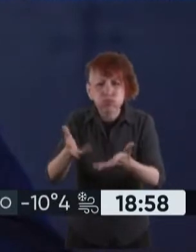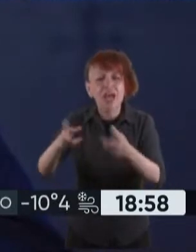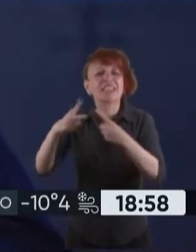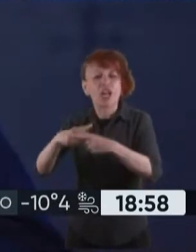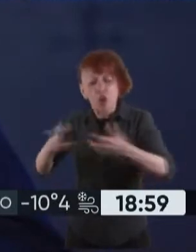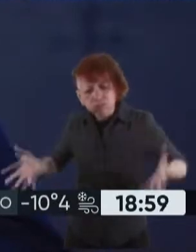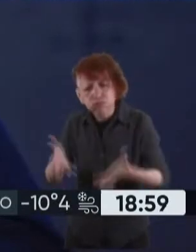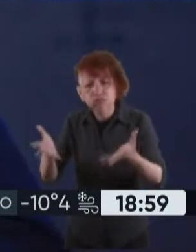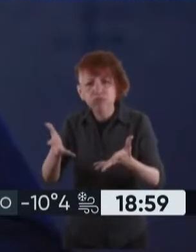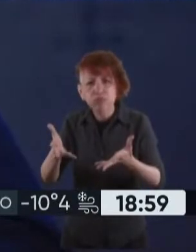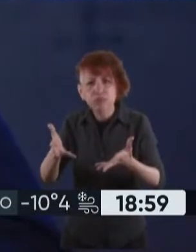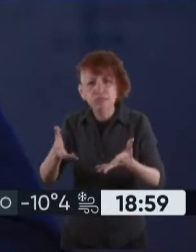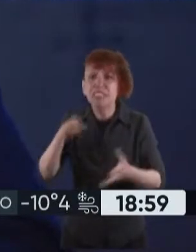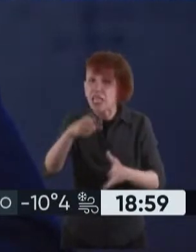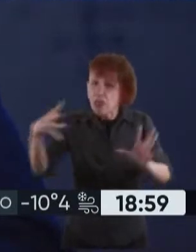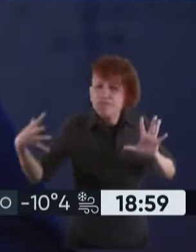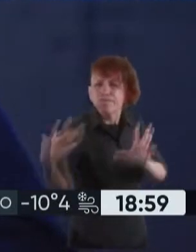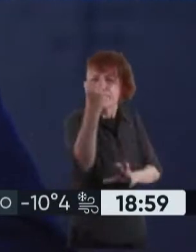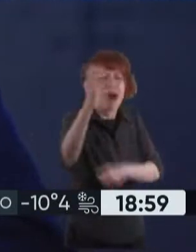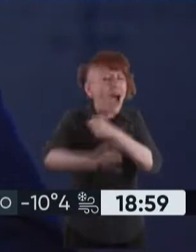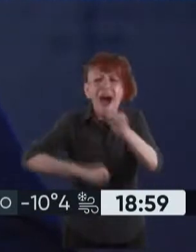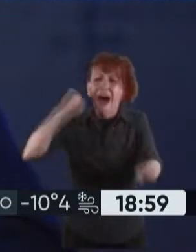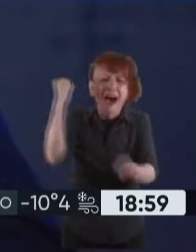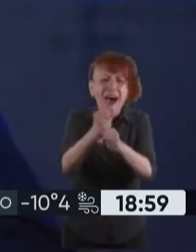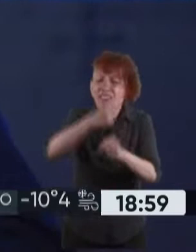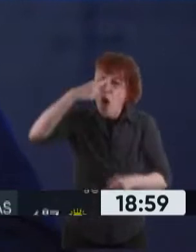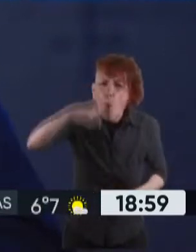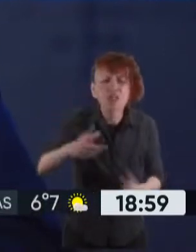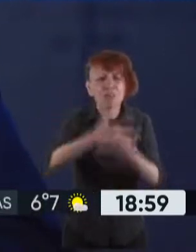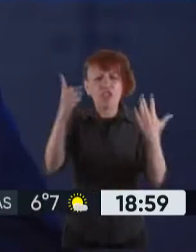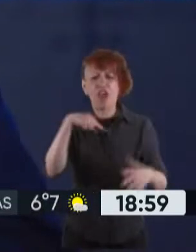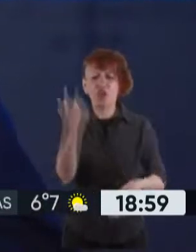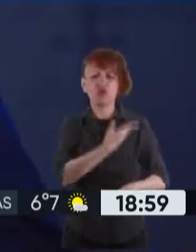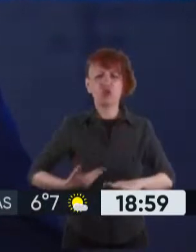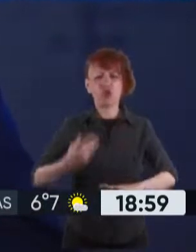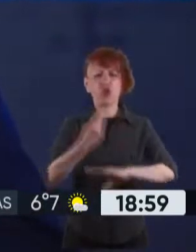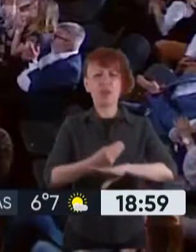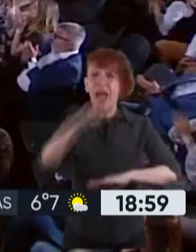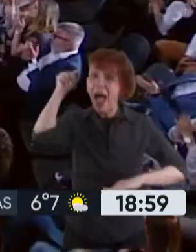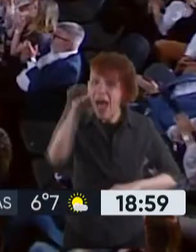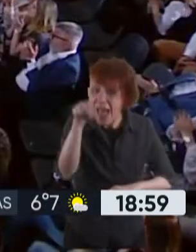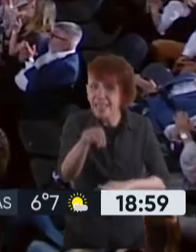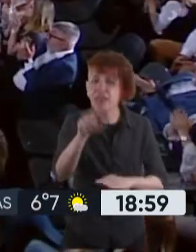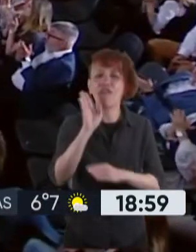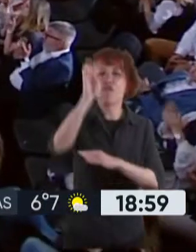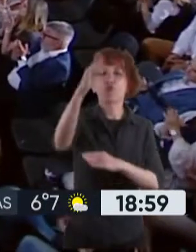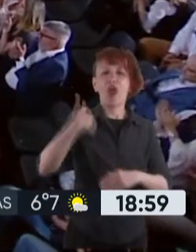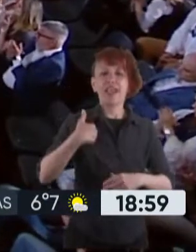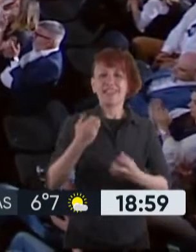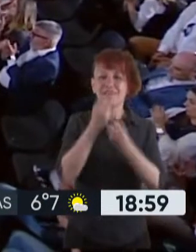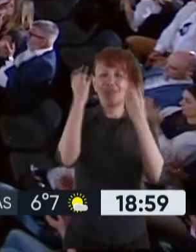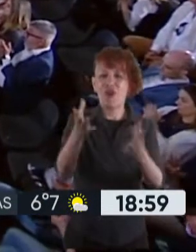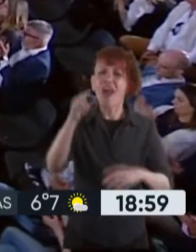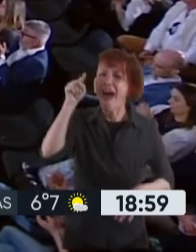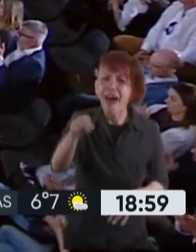tecnología. Y lo vamos a hacer hasta el último día que gobernemos, porque allí está la Argentina del futuro y allí está